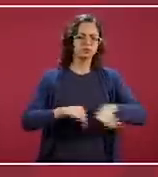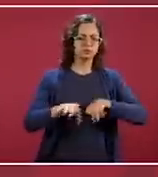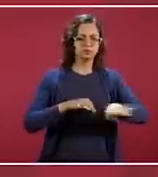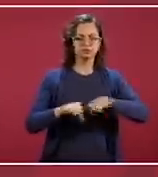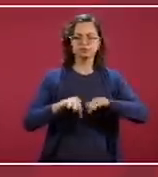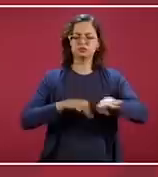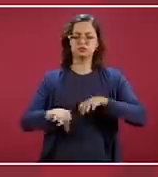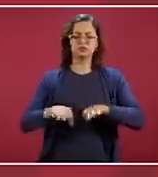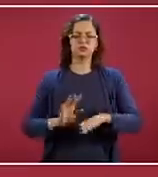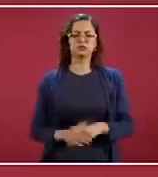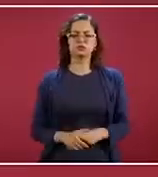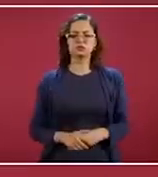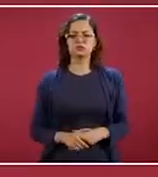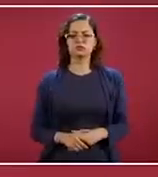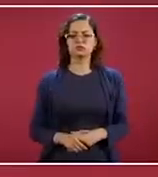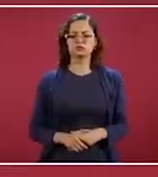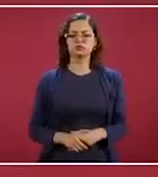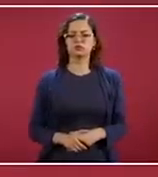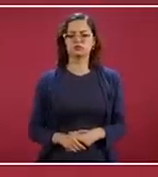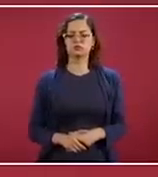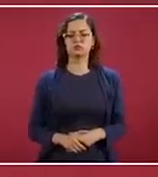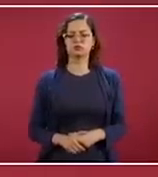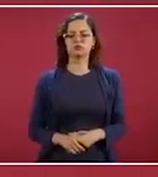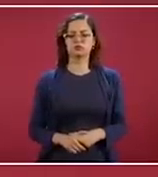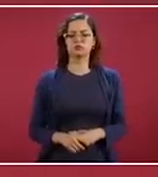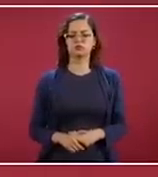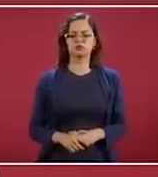las dos secretarías,